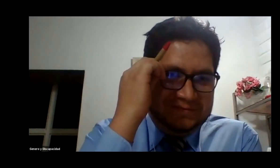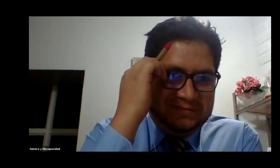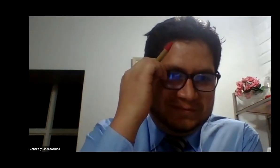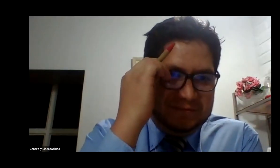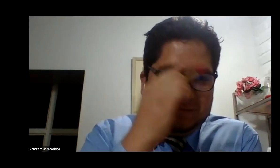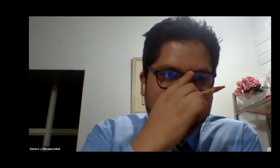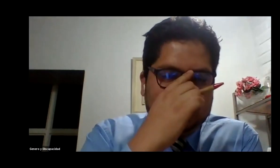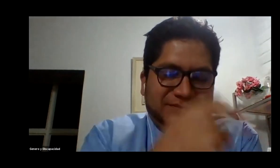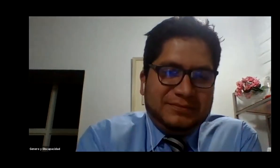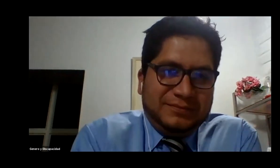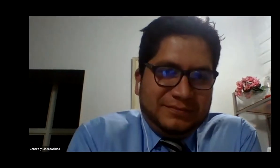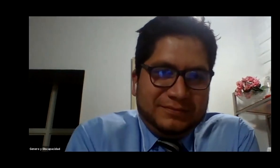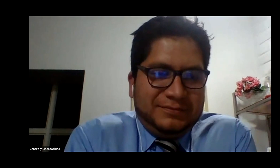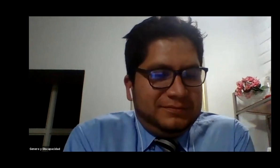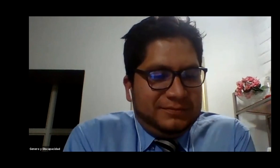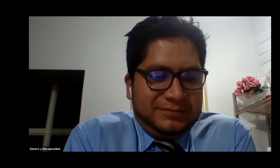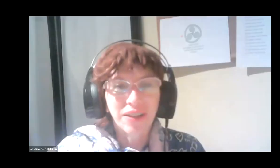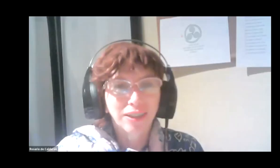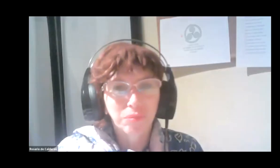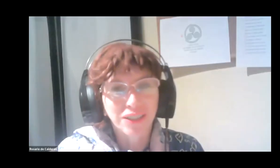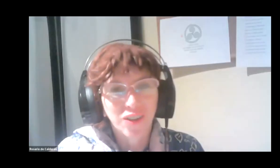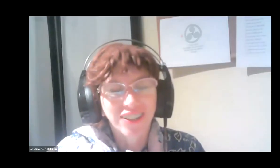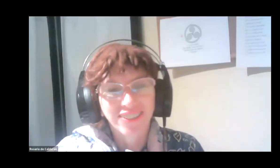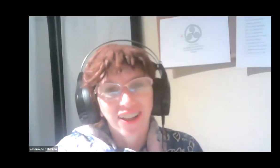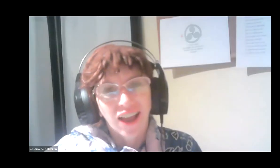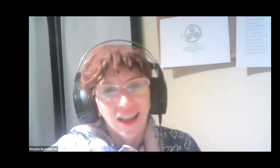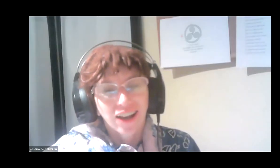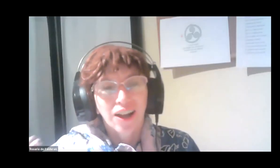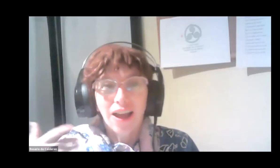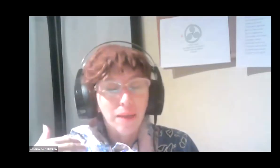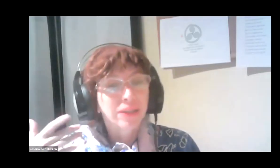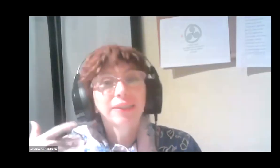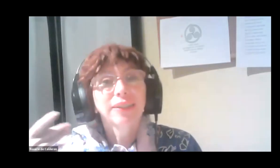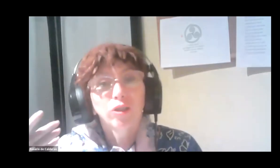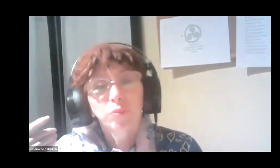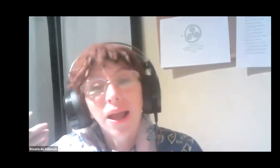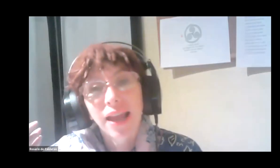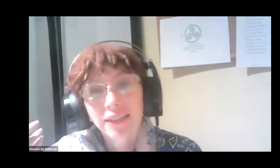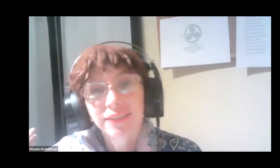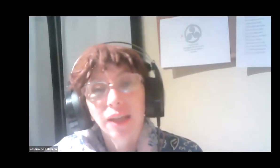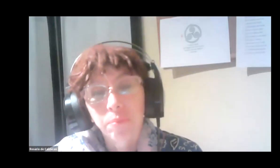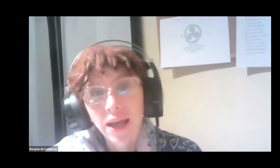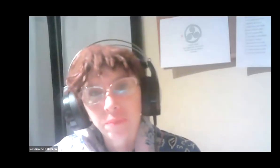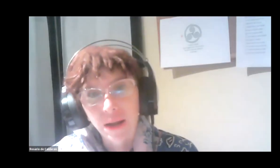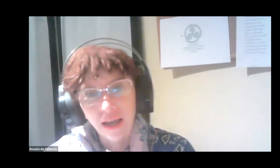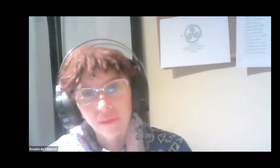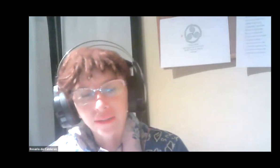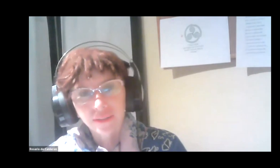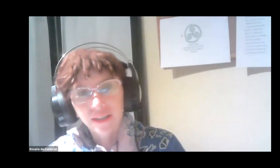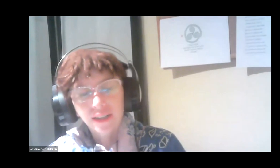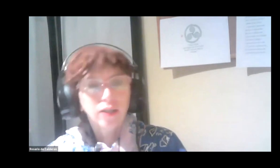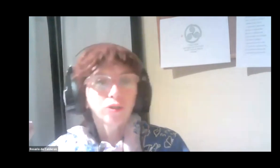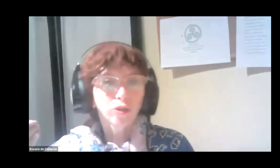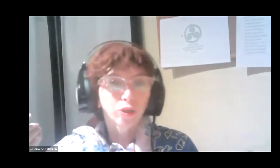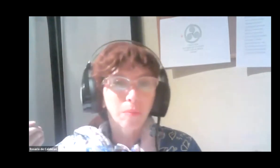del de las extremidades superiores a veces se nos van a escapar palabras